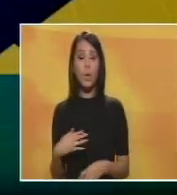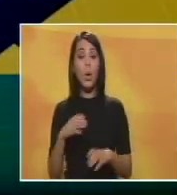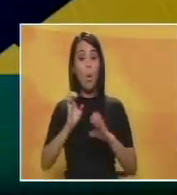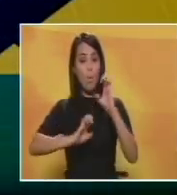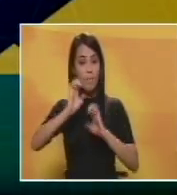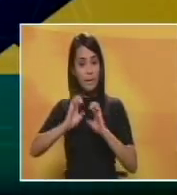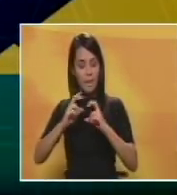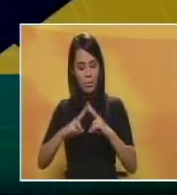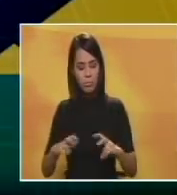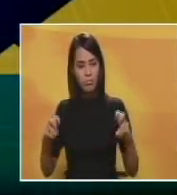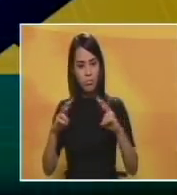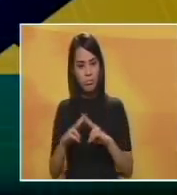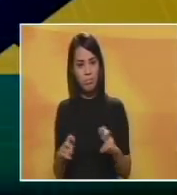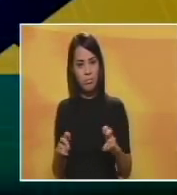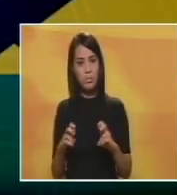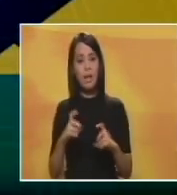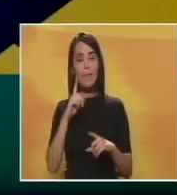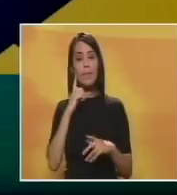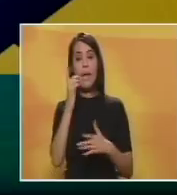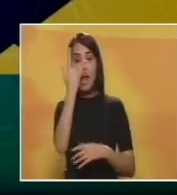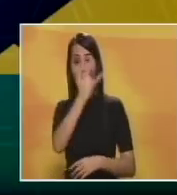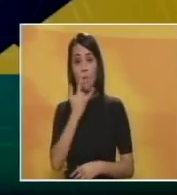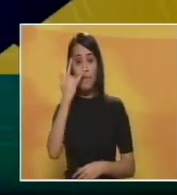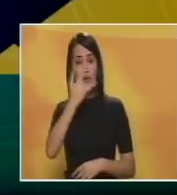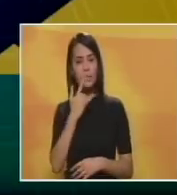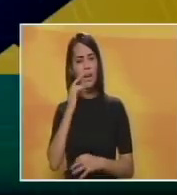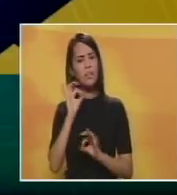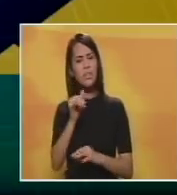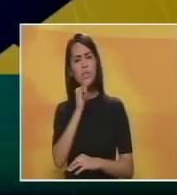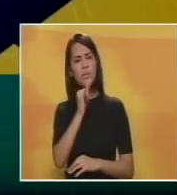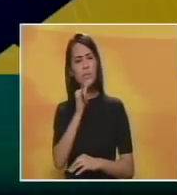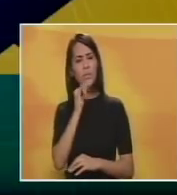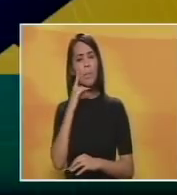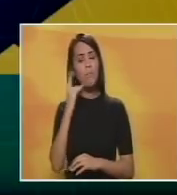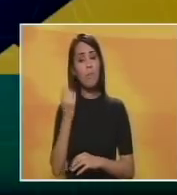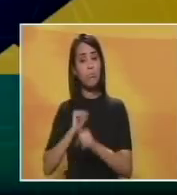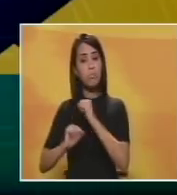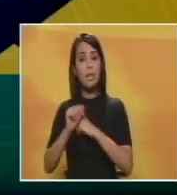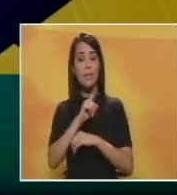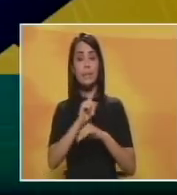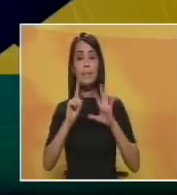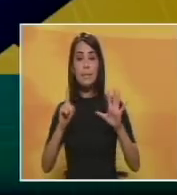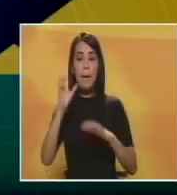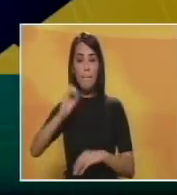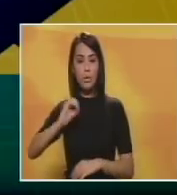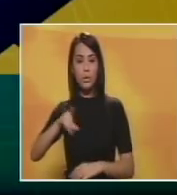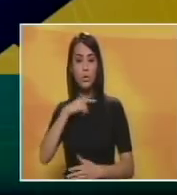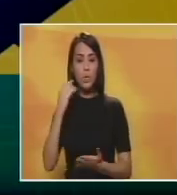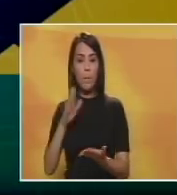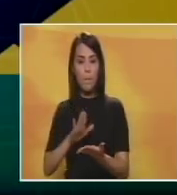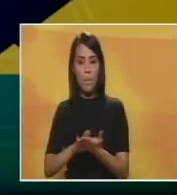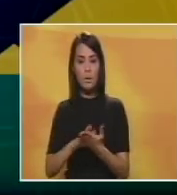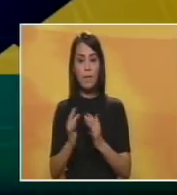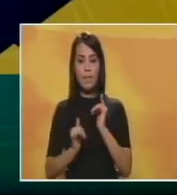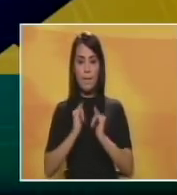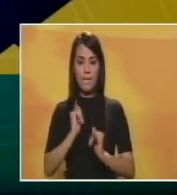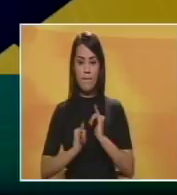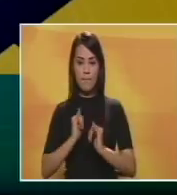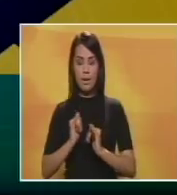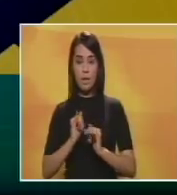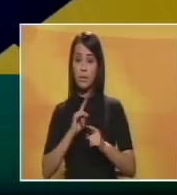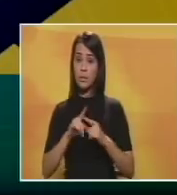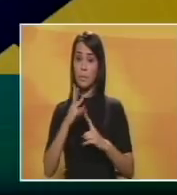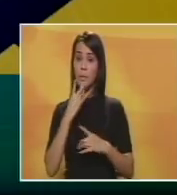Occidental, y publicado en una revista médica de pediatría, indica que es posible evitar el 16% de los fallecimientos neonatales si